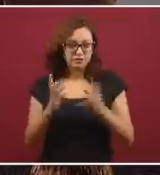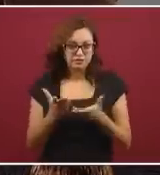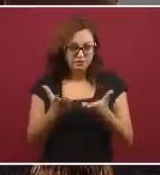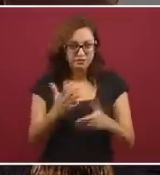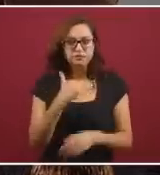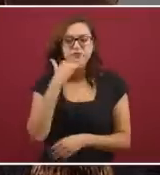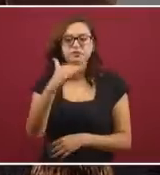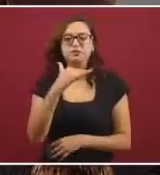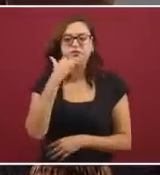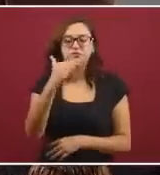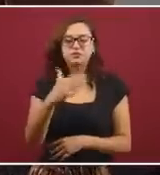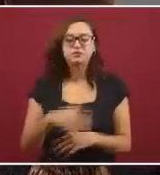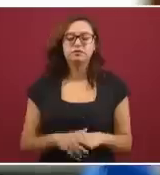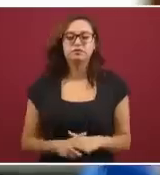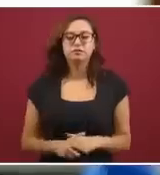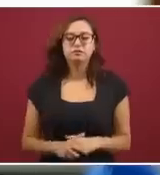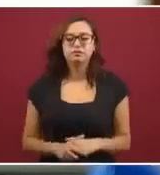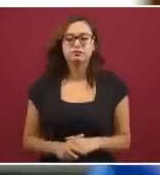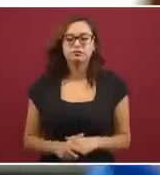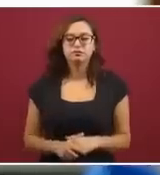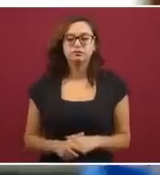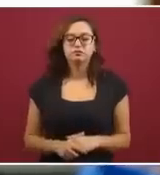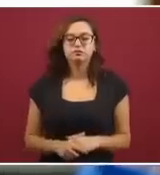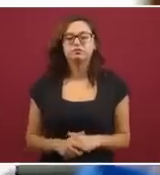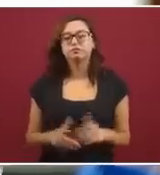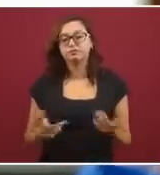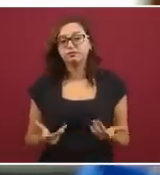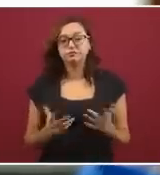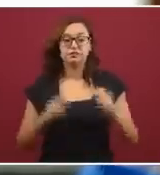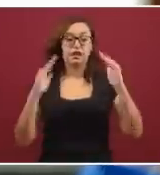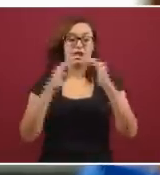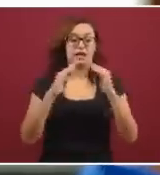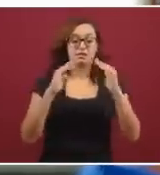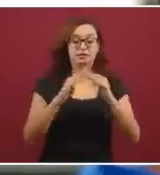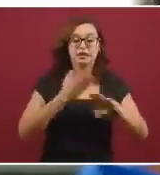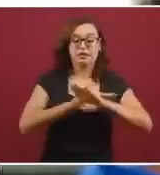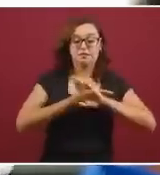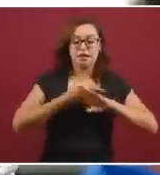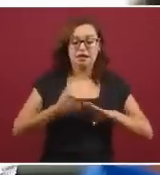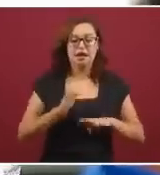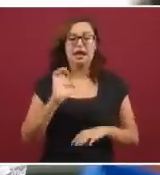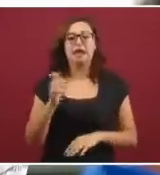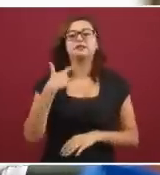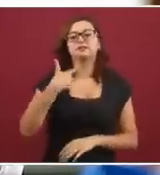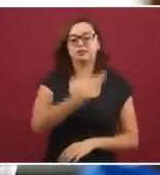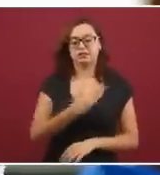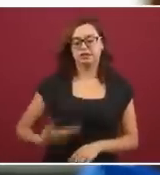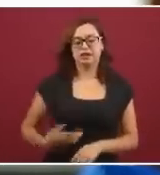casa blanca del ex presidente piña nieto y de angélica rivera